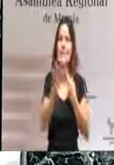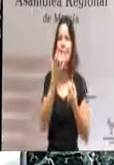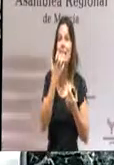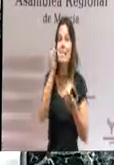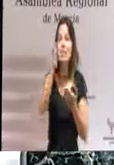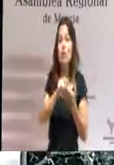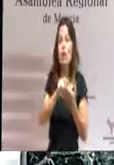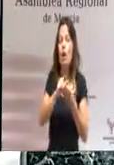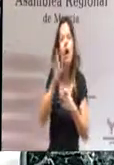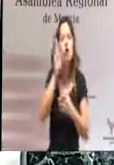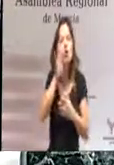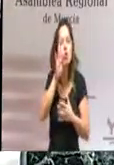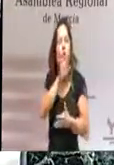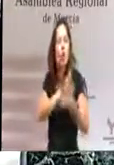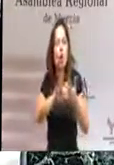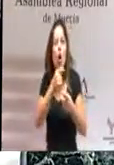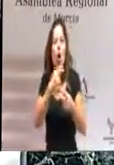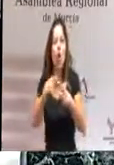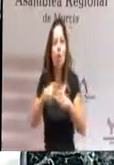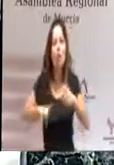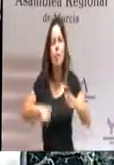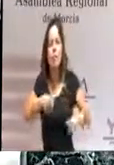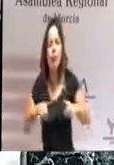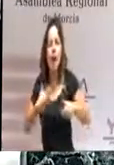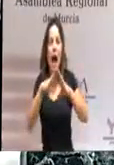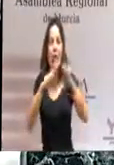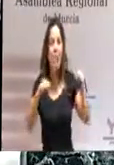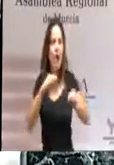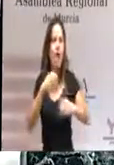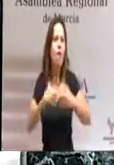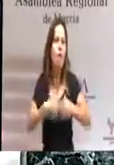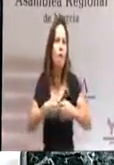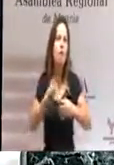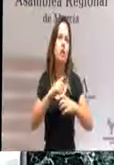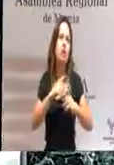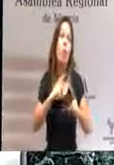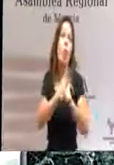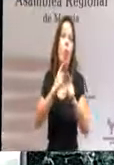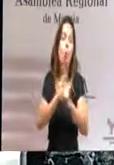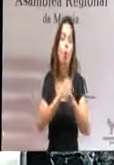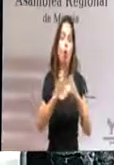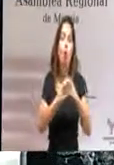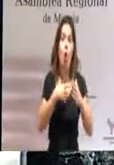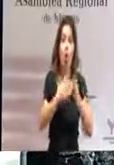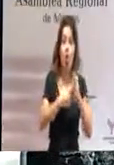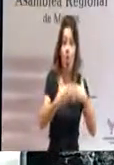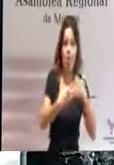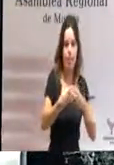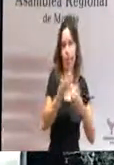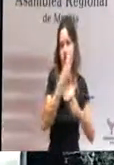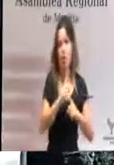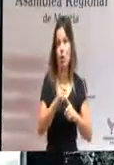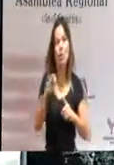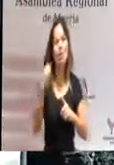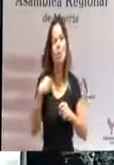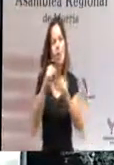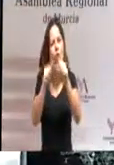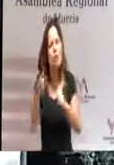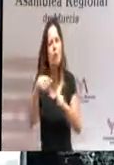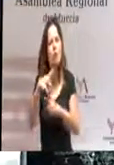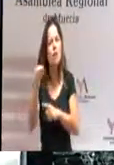de adulterar el funcionamiento de la Asamblea y bloquear al Ejecutivo. Esa forma de entender la función parlamentaria ha